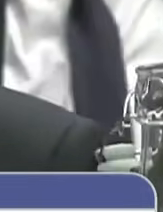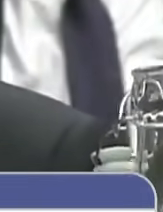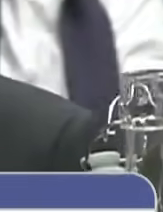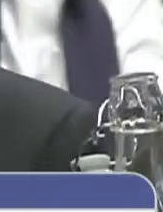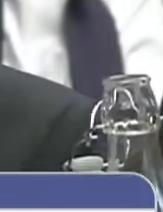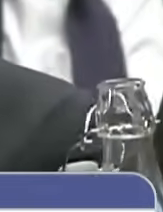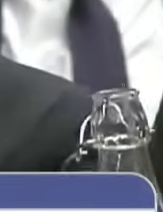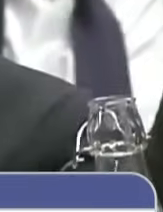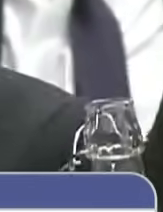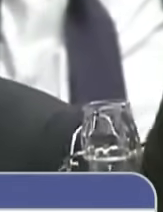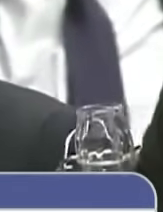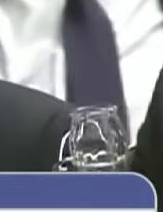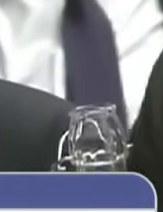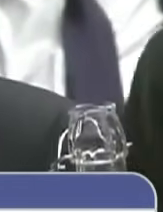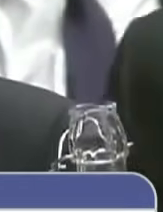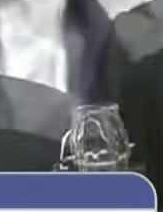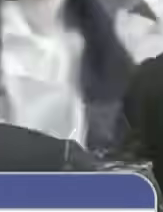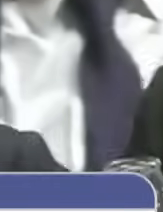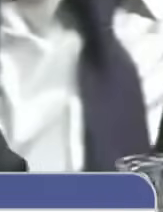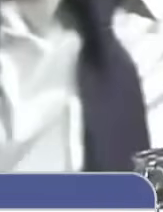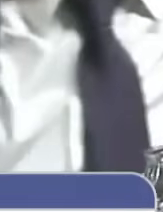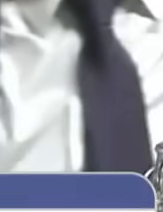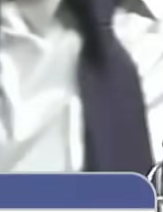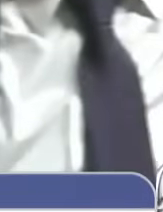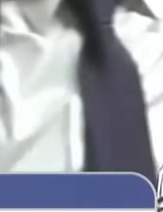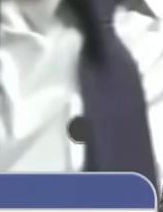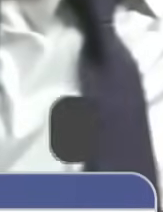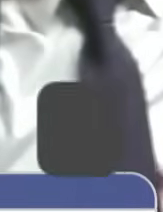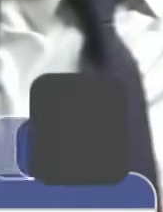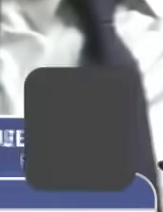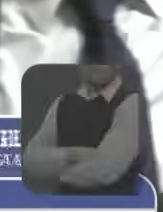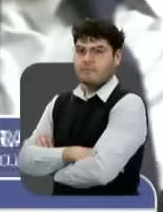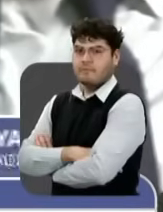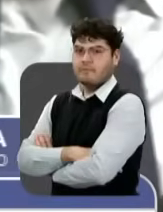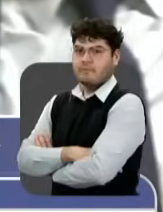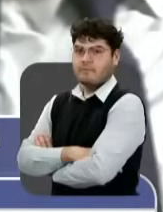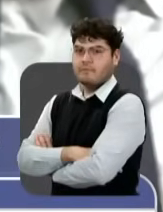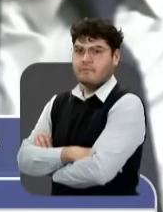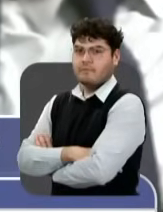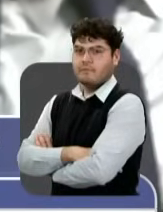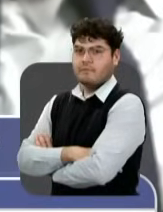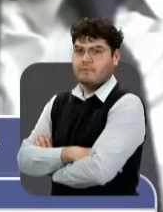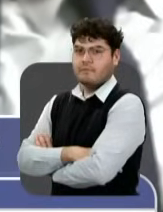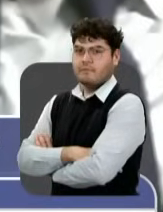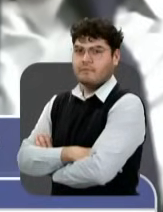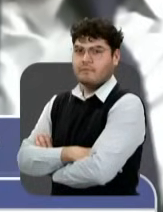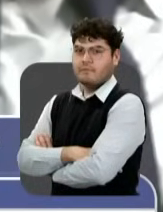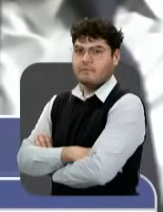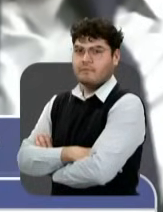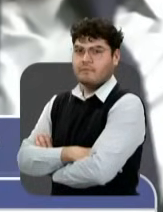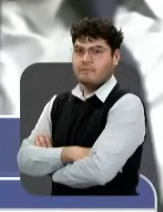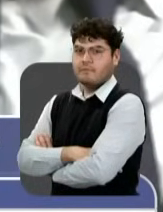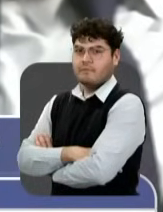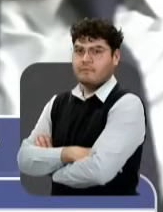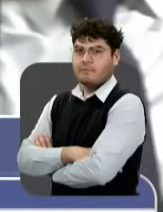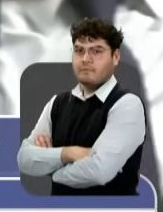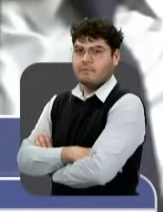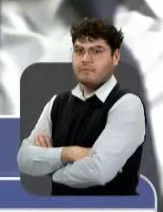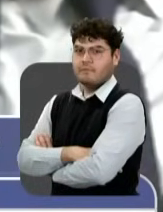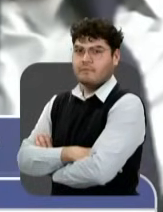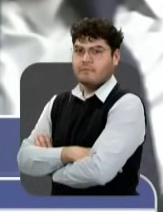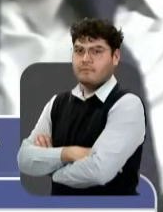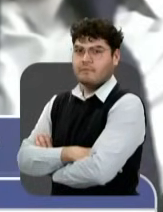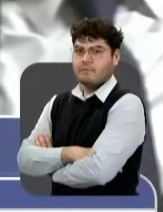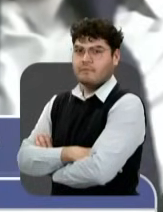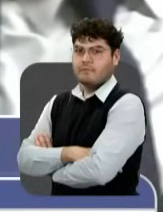Araya, te escuchamos. Sí, ayer eran 5, Tomás, Katy, auditores, hoy serán solo 3 los imputados que deberán volver